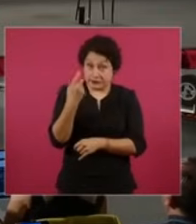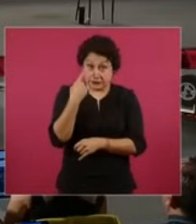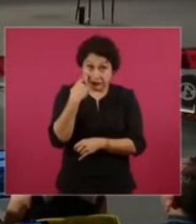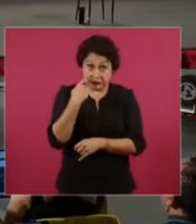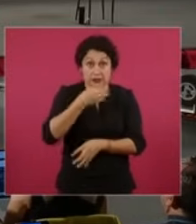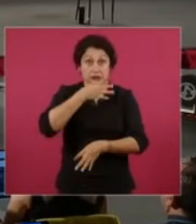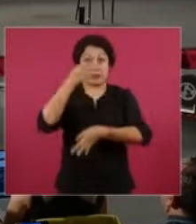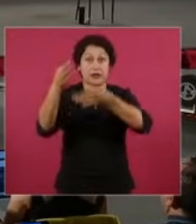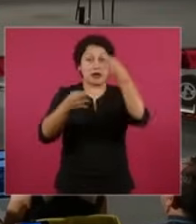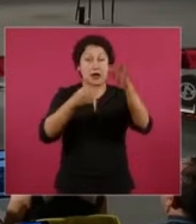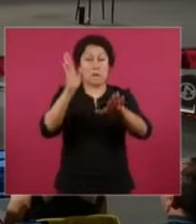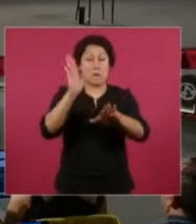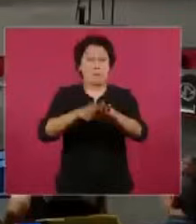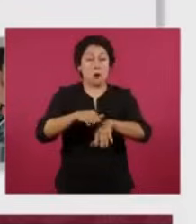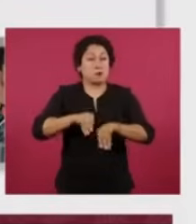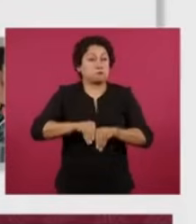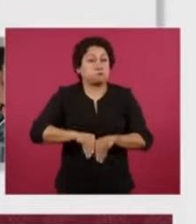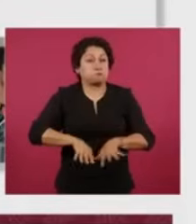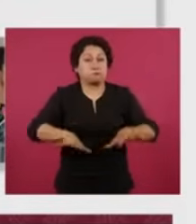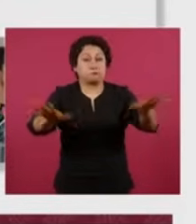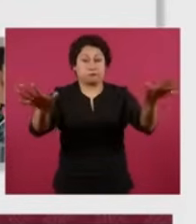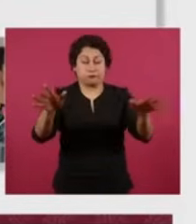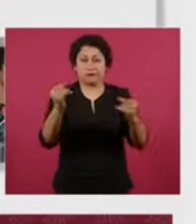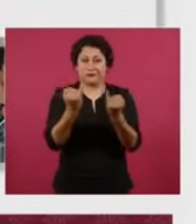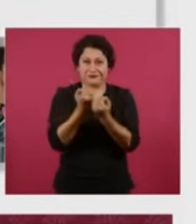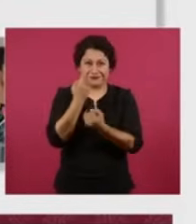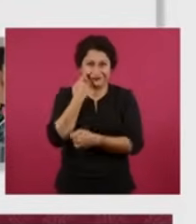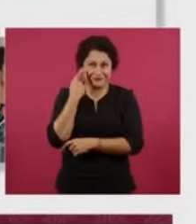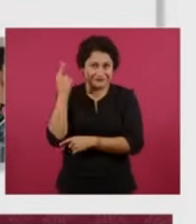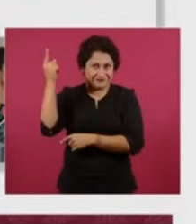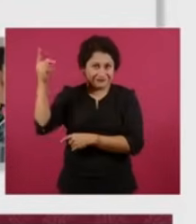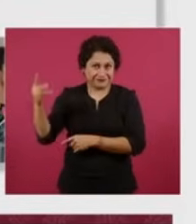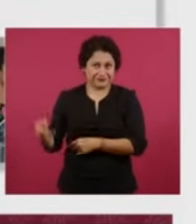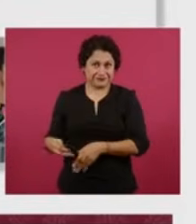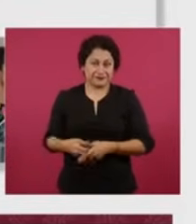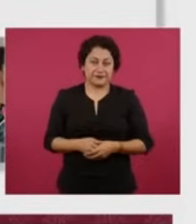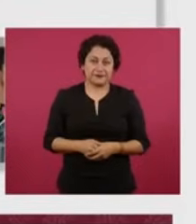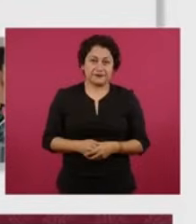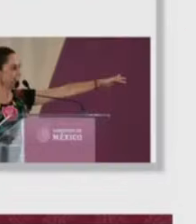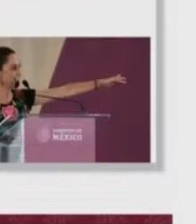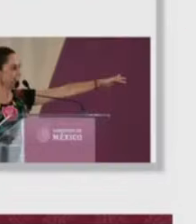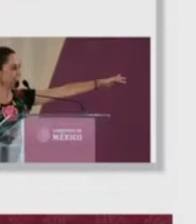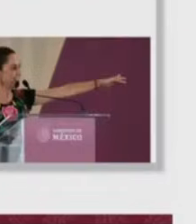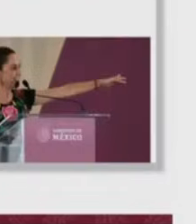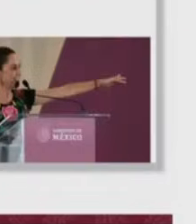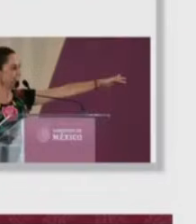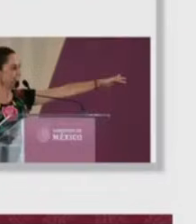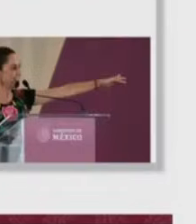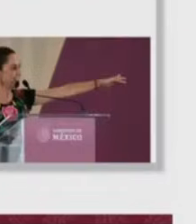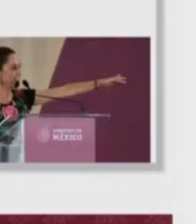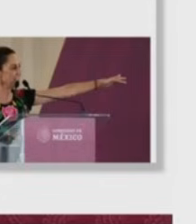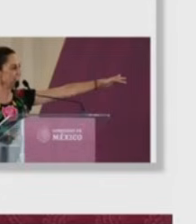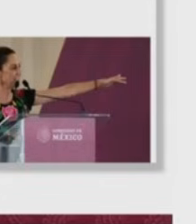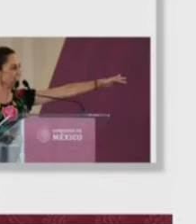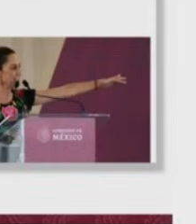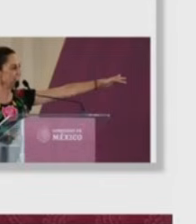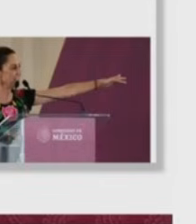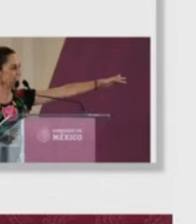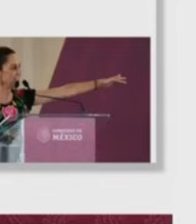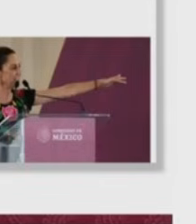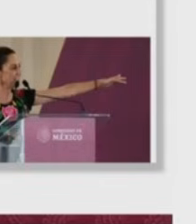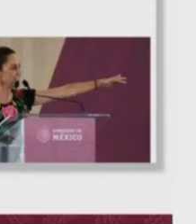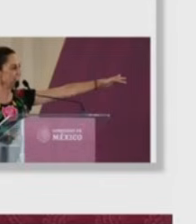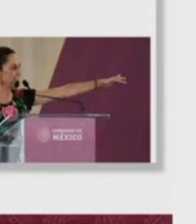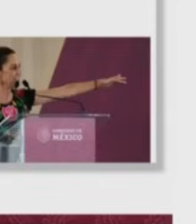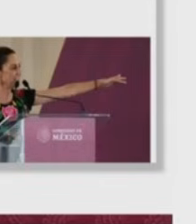difundidas y eran días consecutivos en donde se difundían y se difundía la noticia de Fitch and